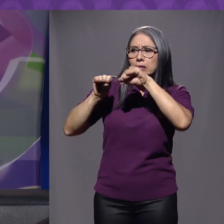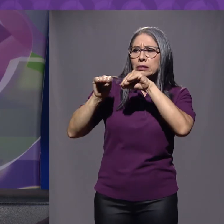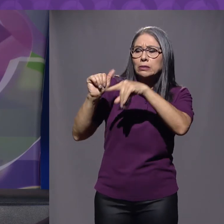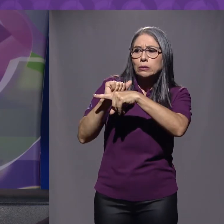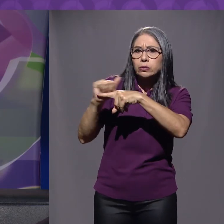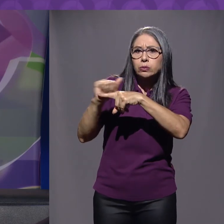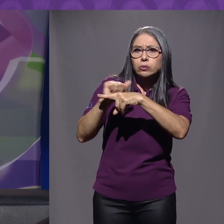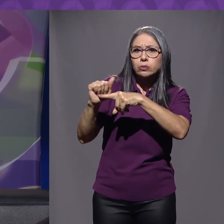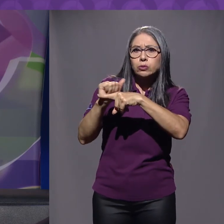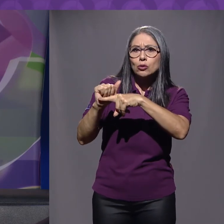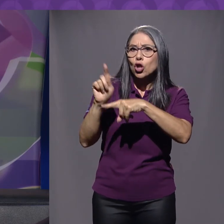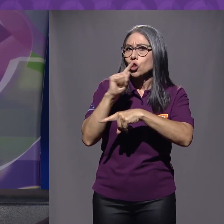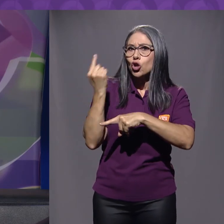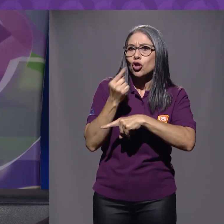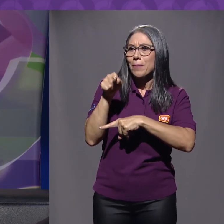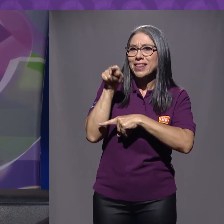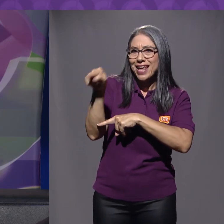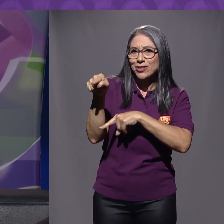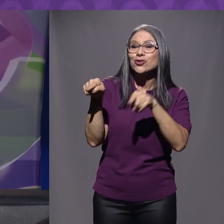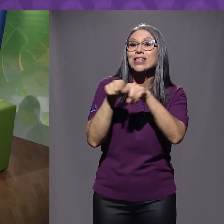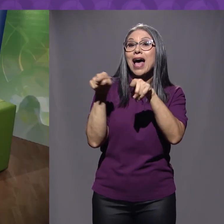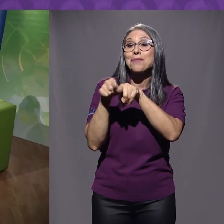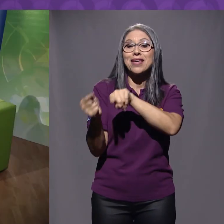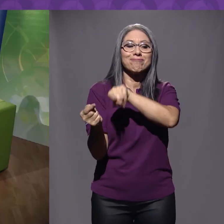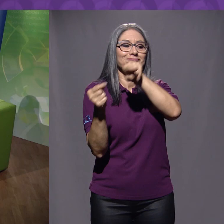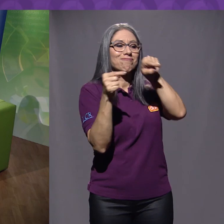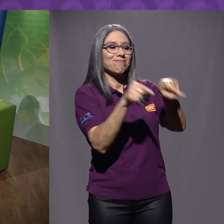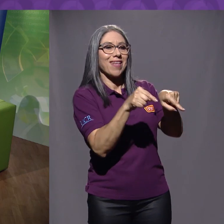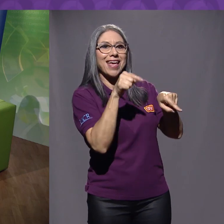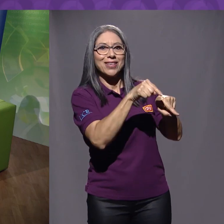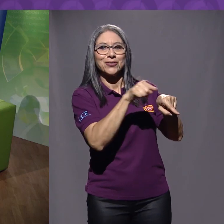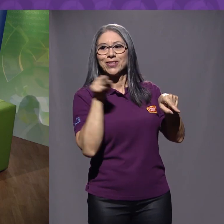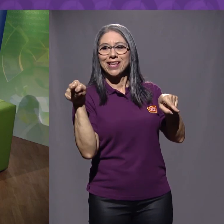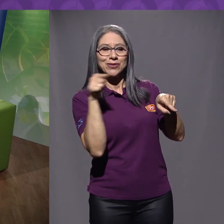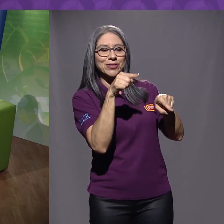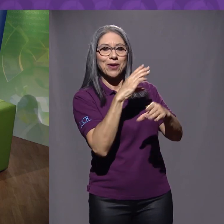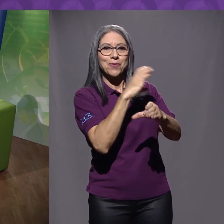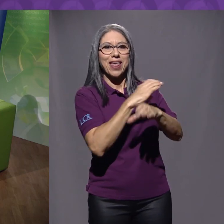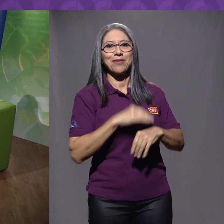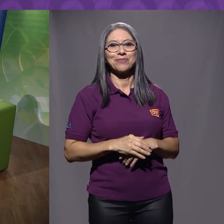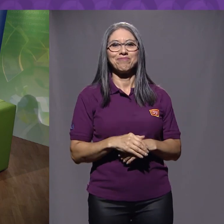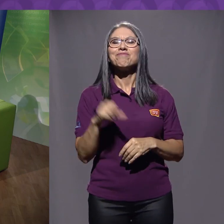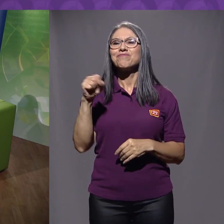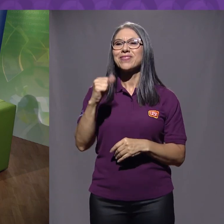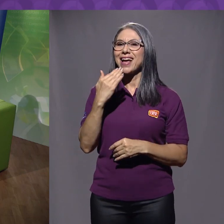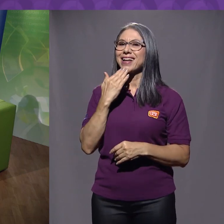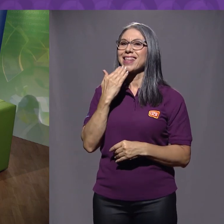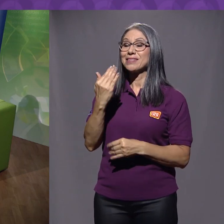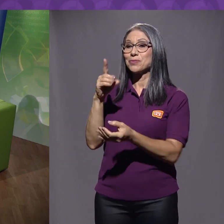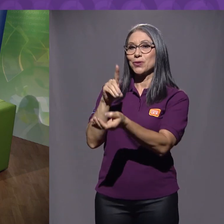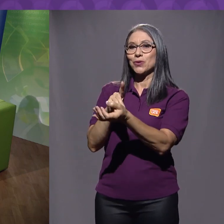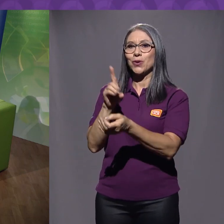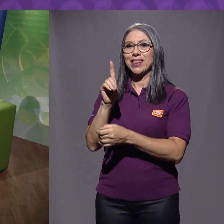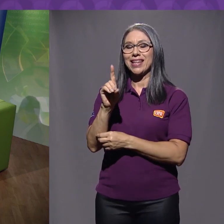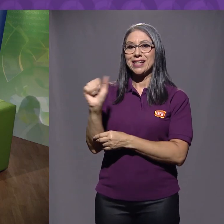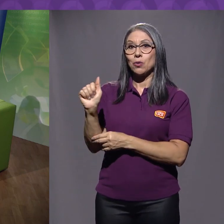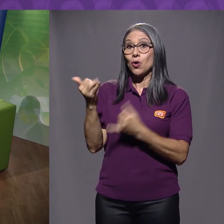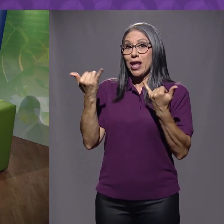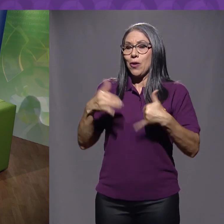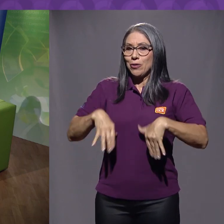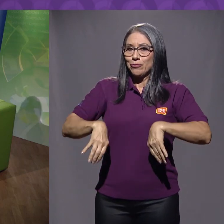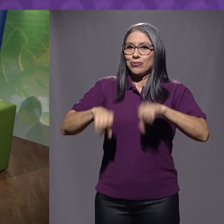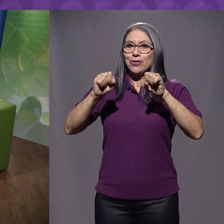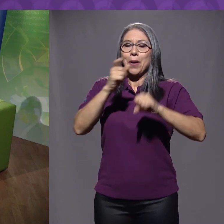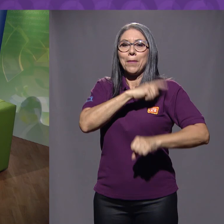solo ellos, sino que también la gente que está cuidando. Así es, y le agradecemos muchísimo al doctor Denis Angulo, quien asume